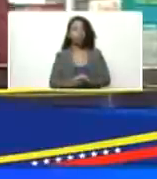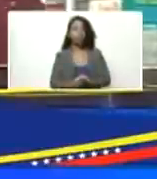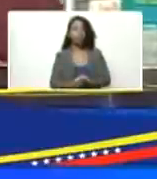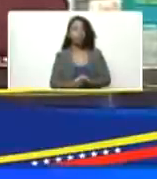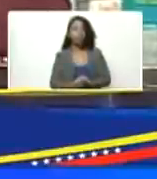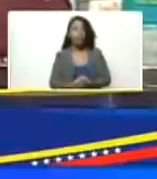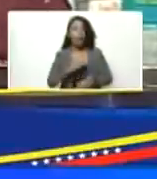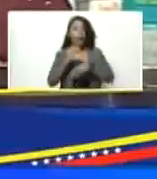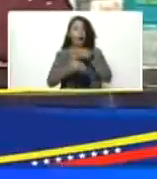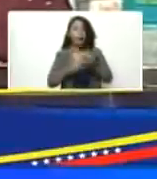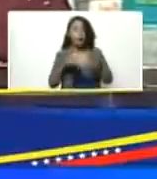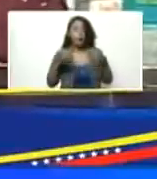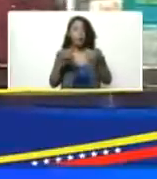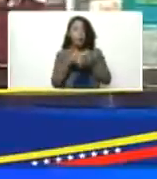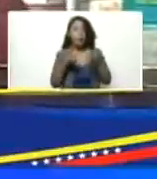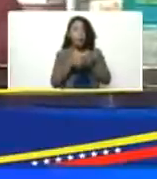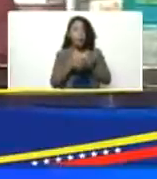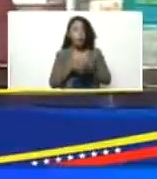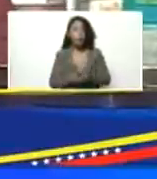para hacer equipos.